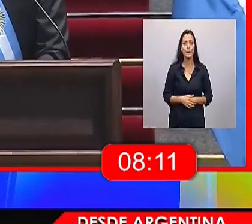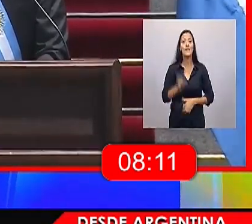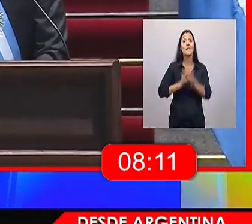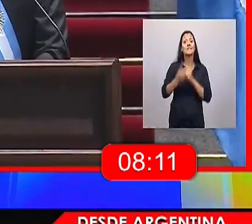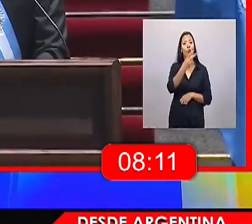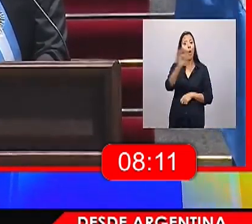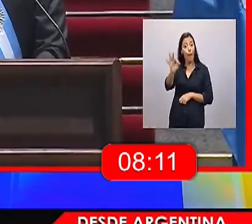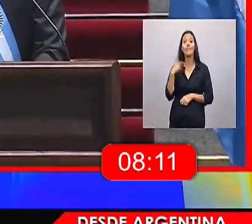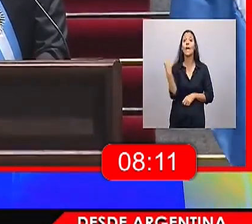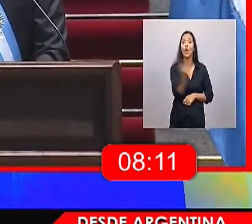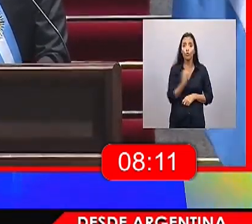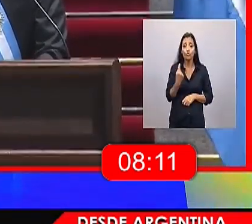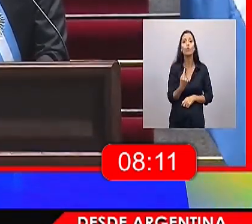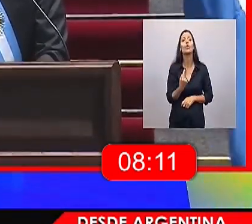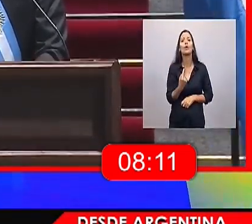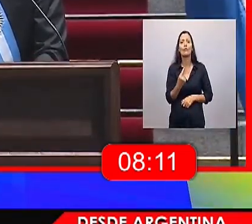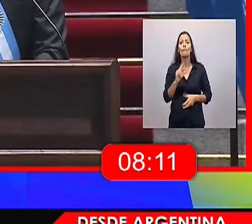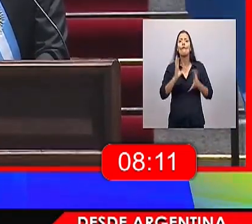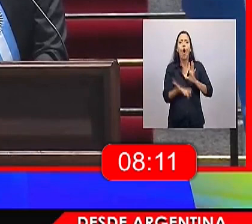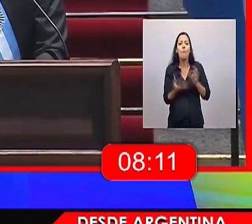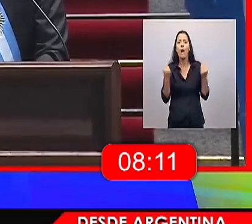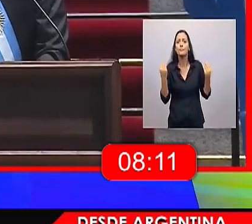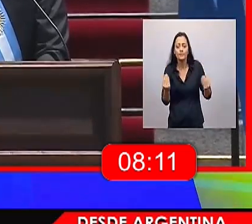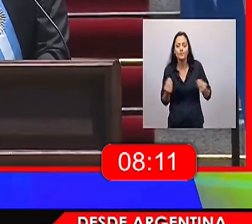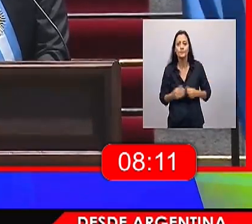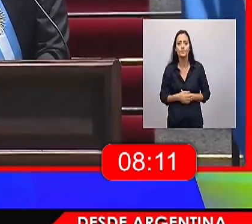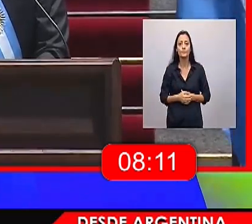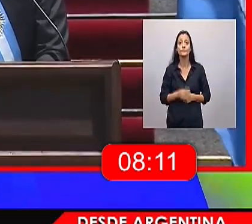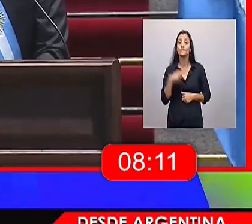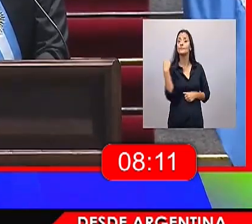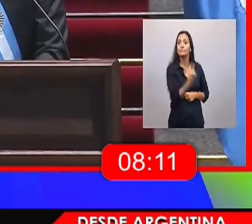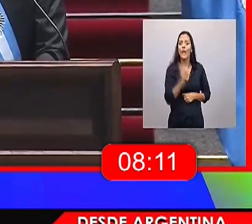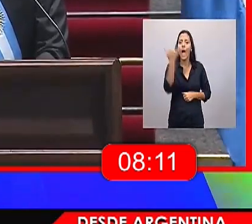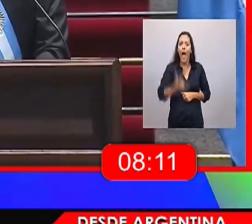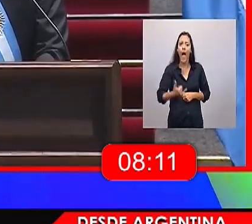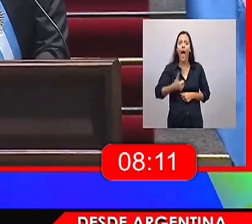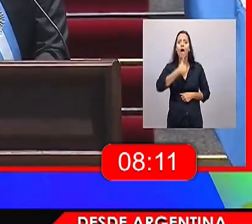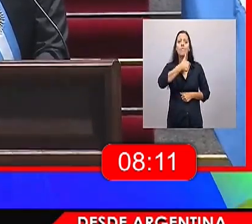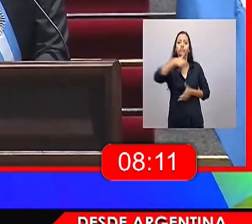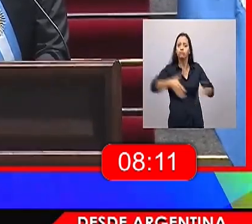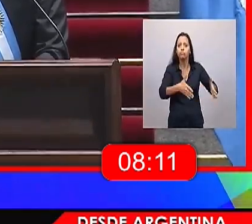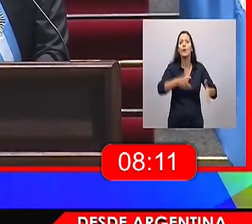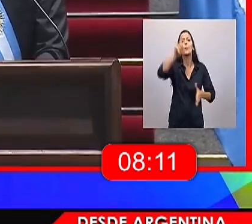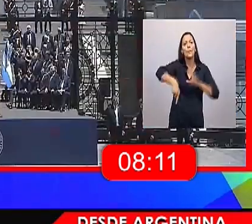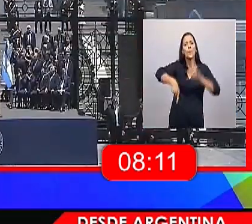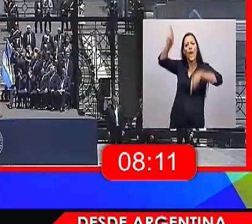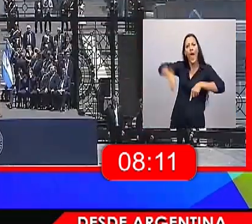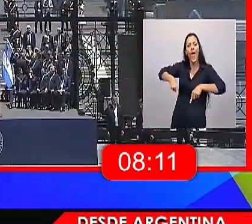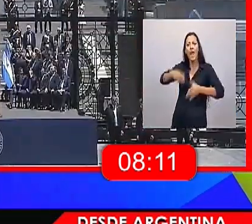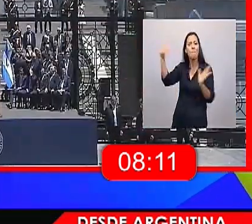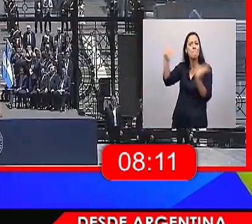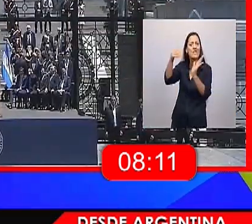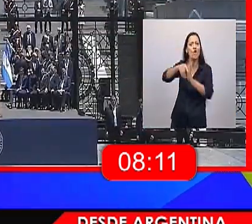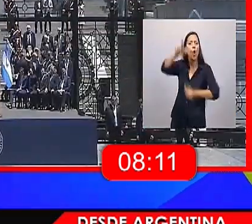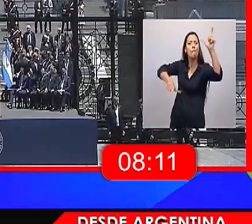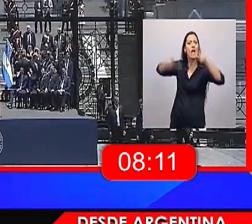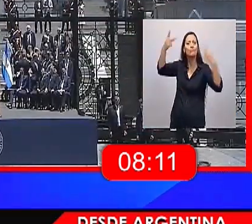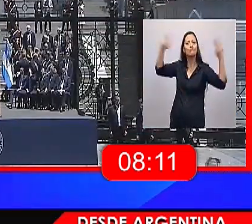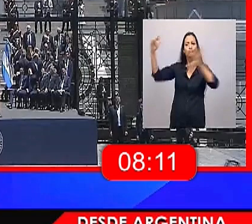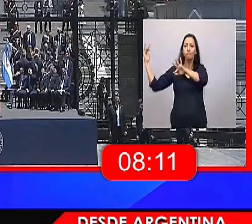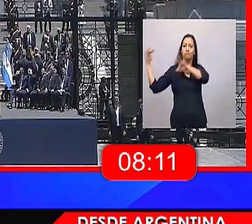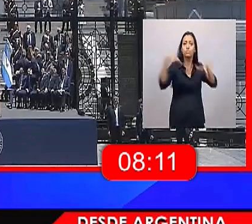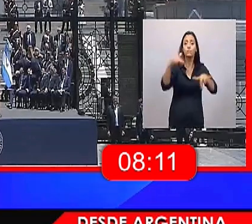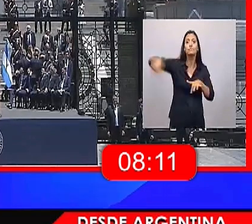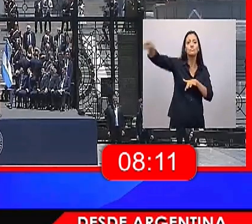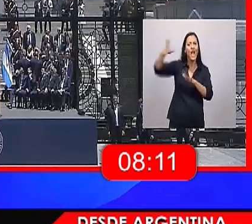pues se comenta de que va a ir en la línea con un fuerte recorte fiscal, de repente alguna expansión de